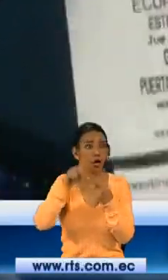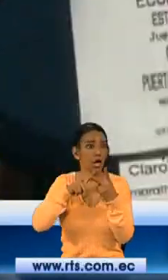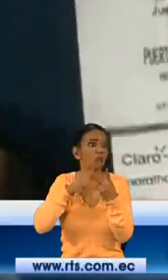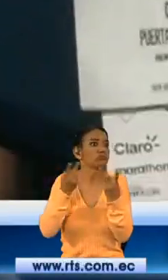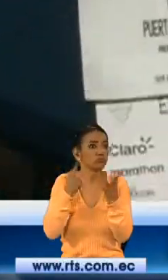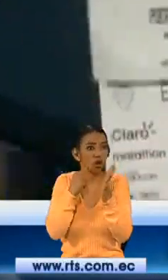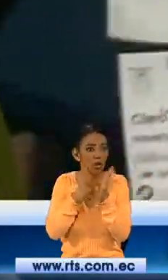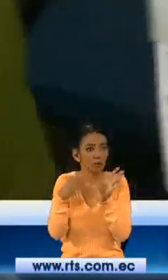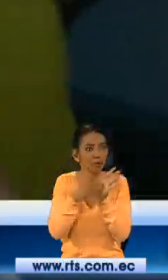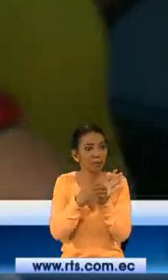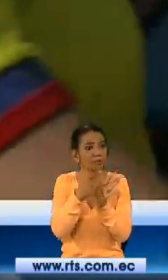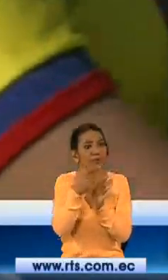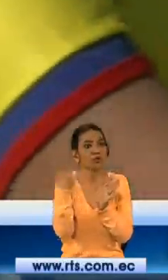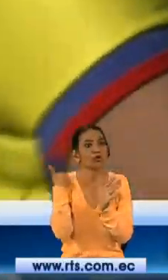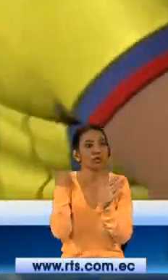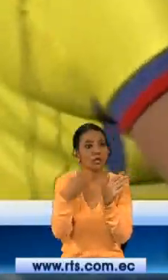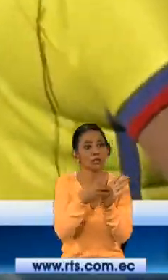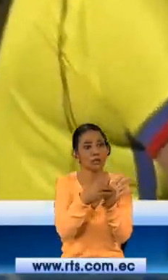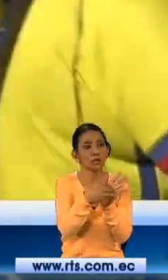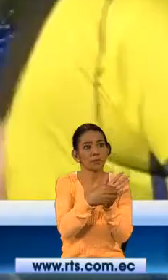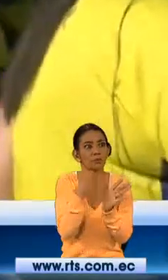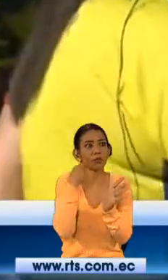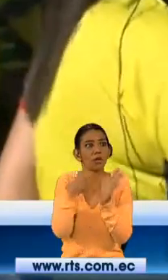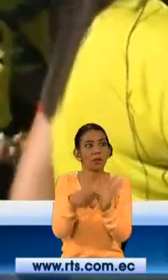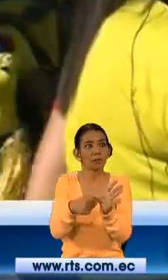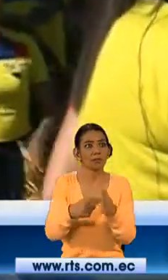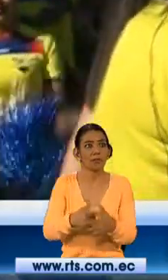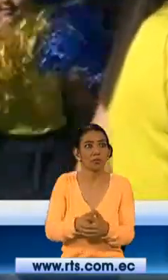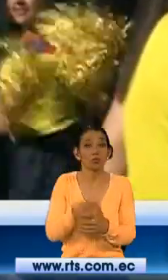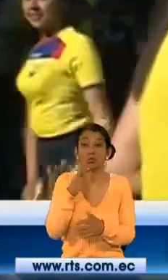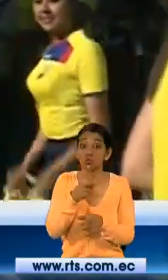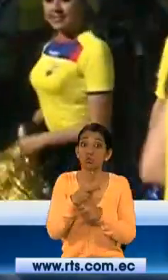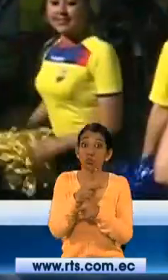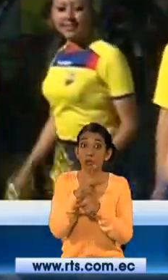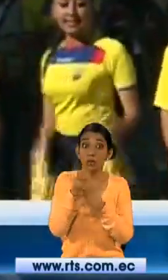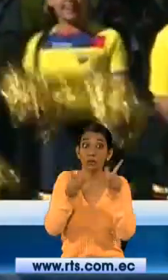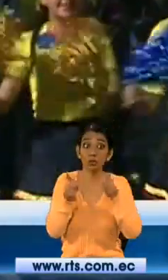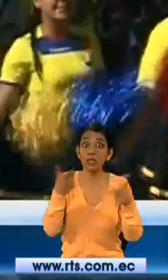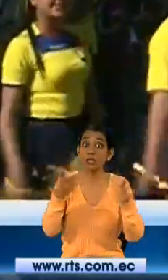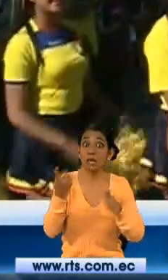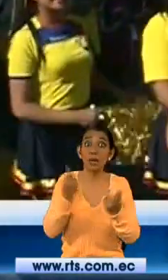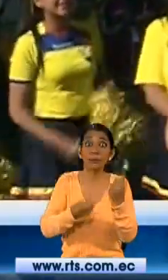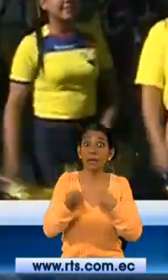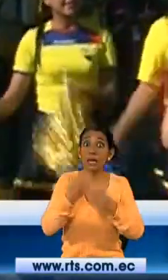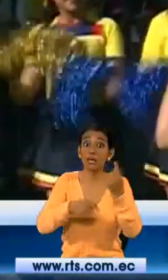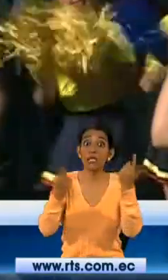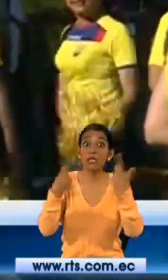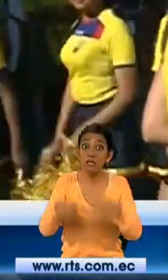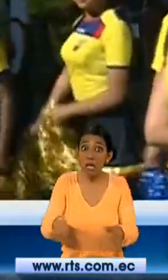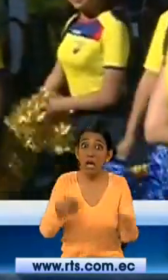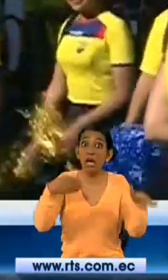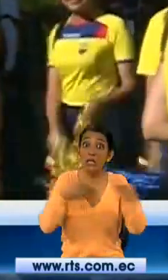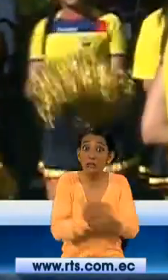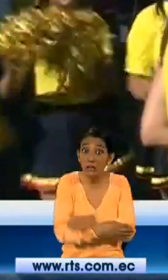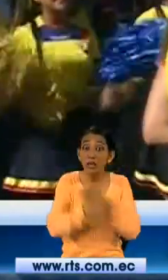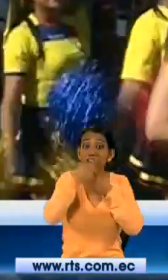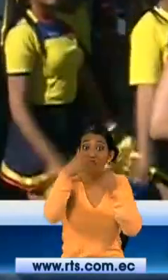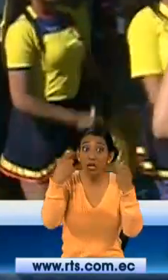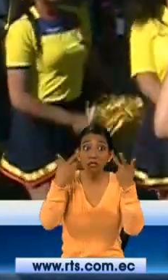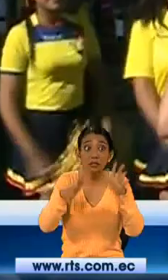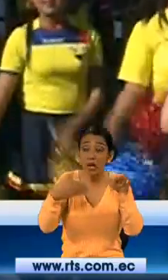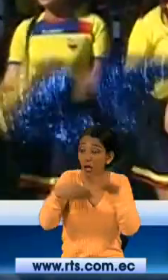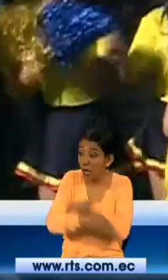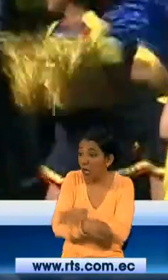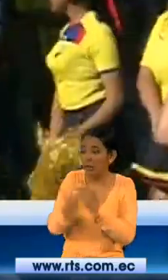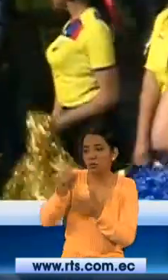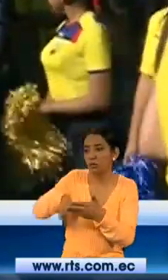la entrada falsa no tiene auspiciantes. Eso tiene que tener cuidado la ciudadanía porque el lector a la entrada falsa, al ingreso, no le va a permitir la